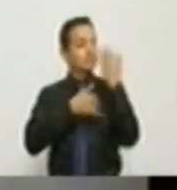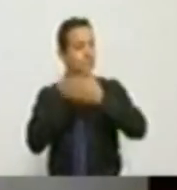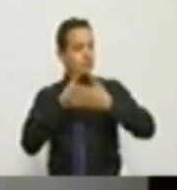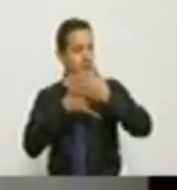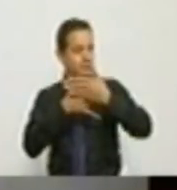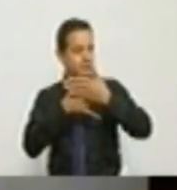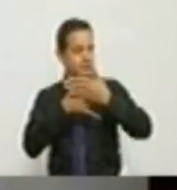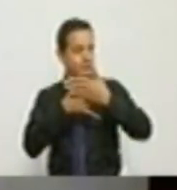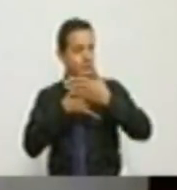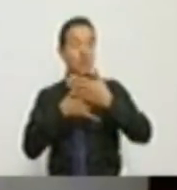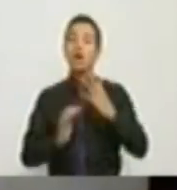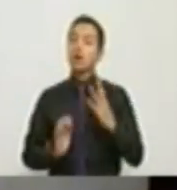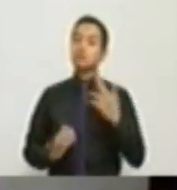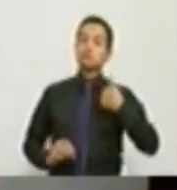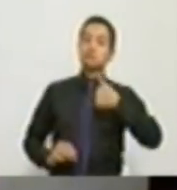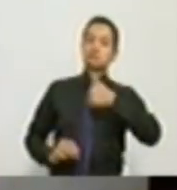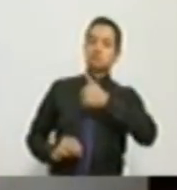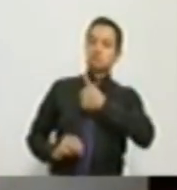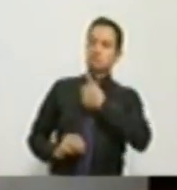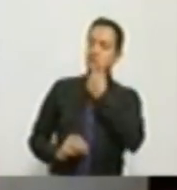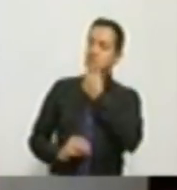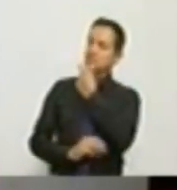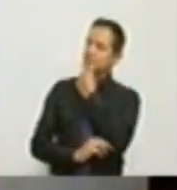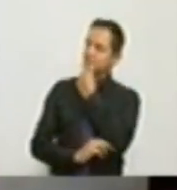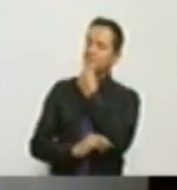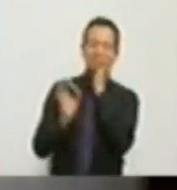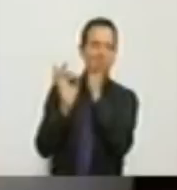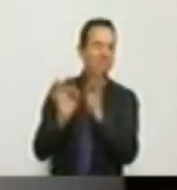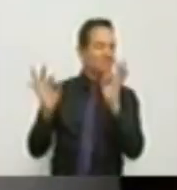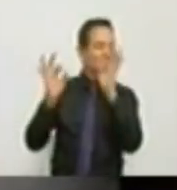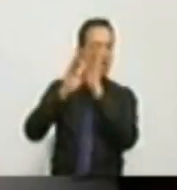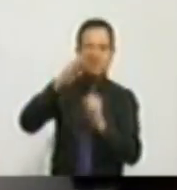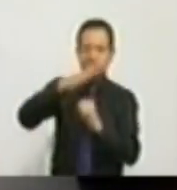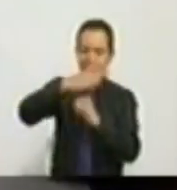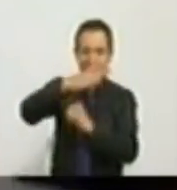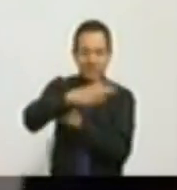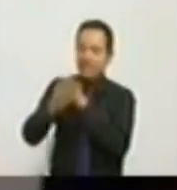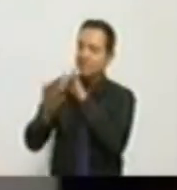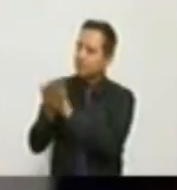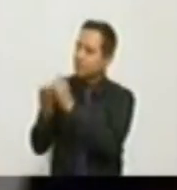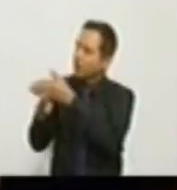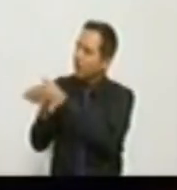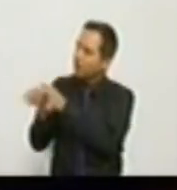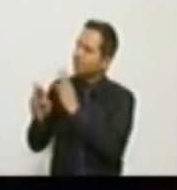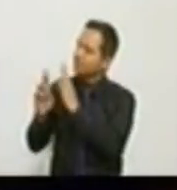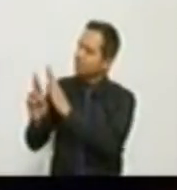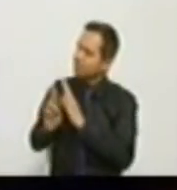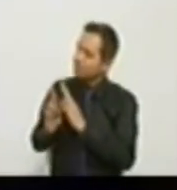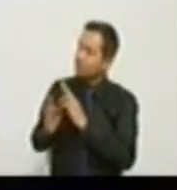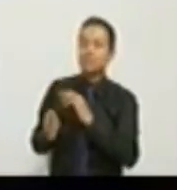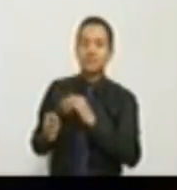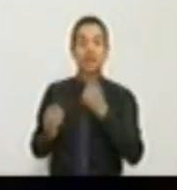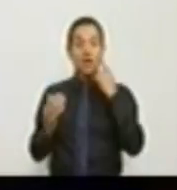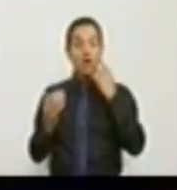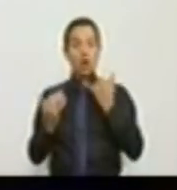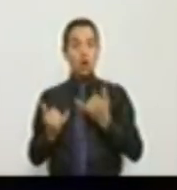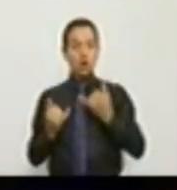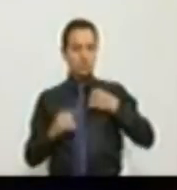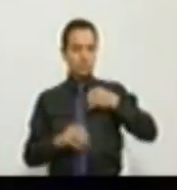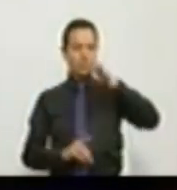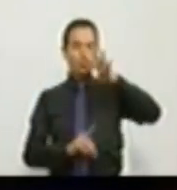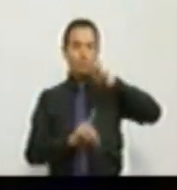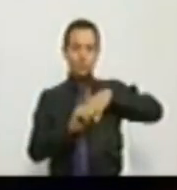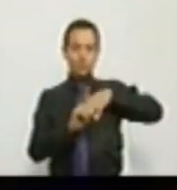Nosotros diríamos que eso es lo fundamental ahora, que en estos 4 meses